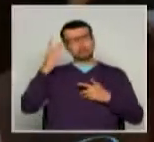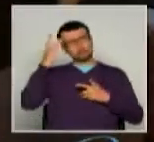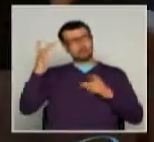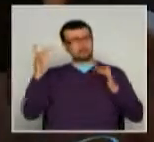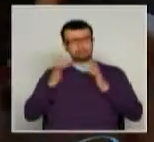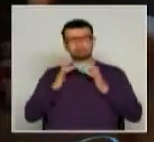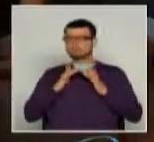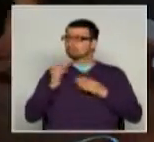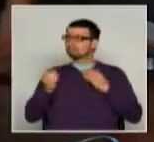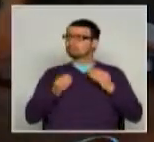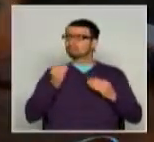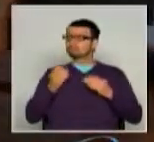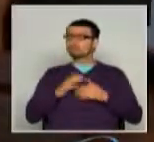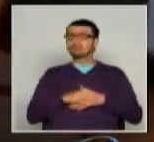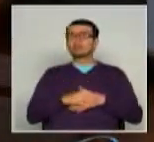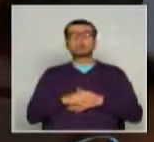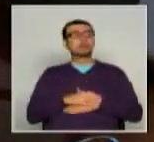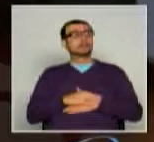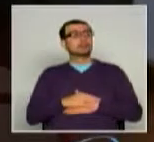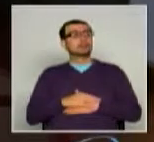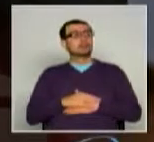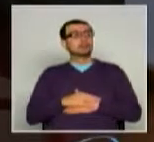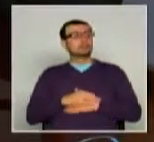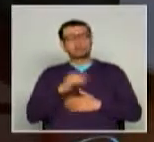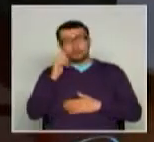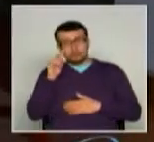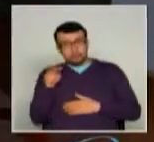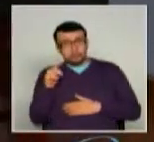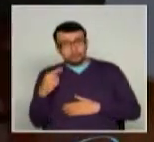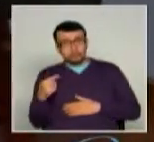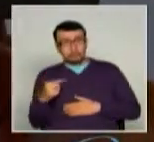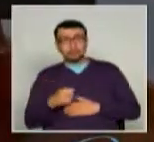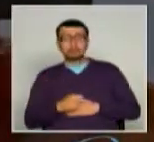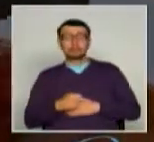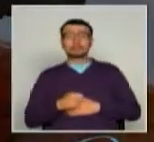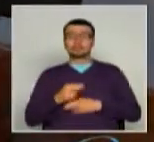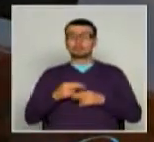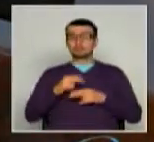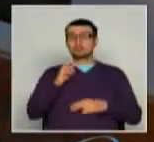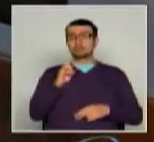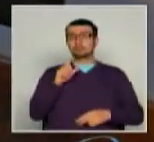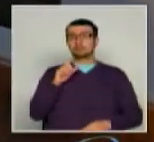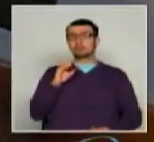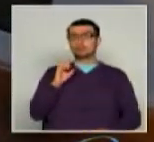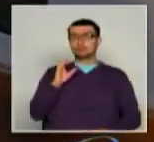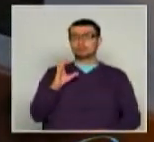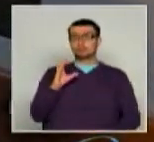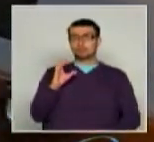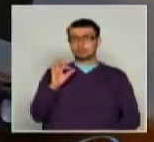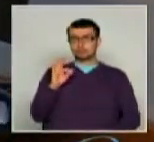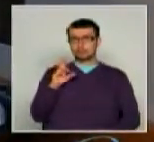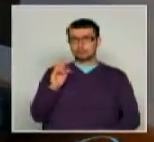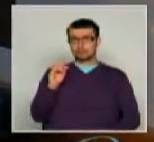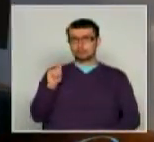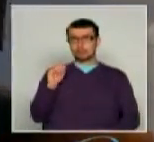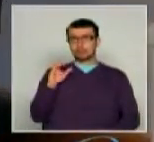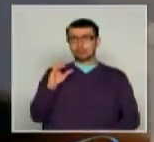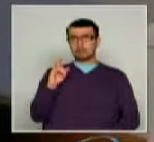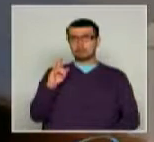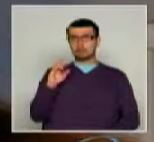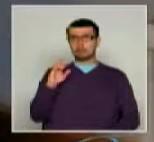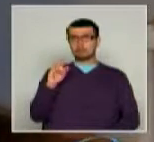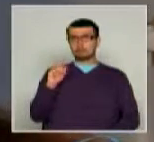paciente. Ok, lo que estamos viendo allí es un electroacupuntor. Lo que hace es trabajar con